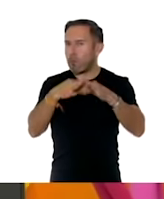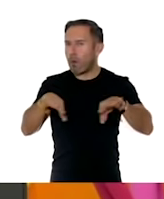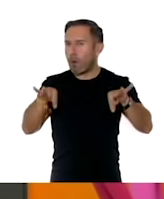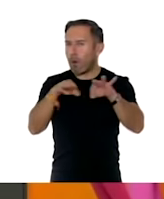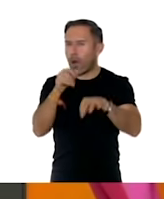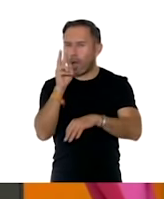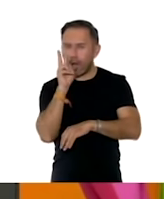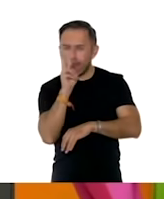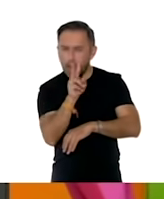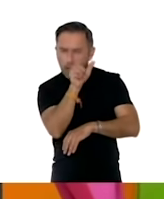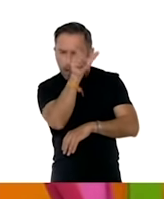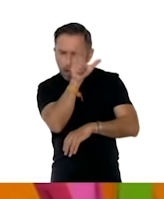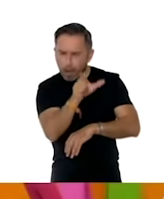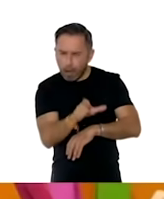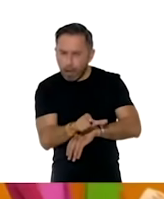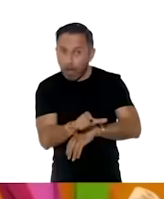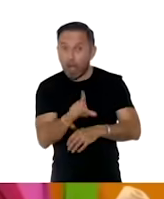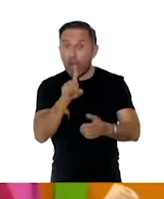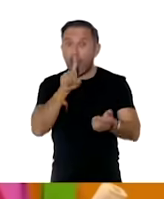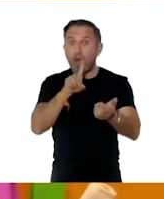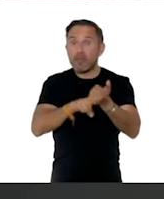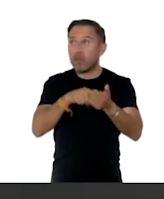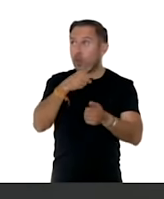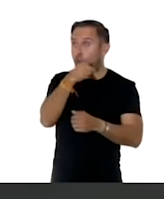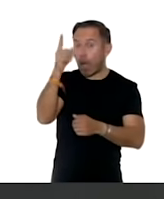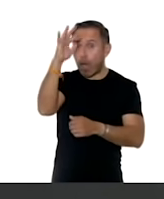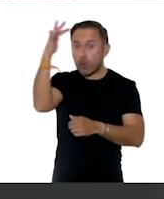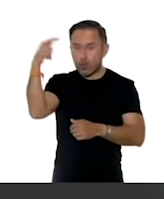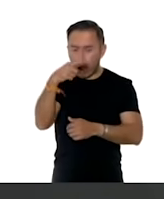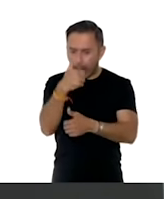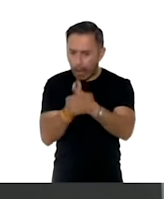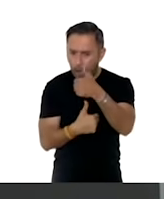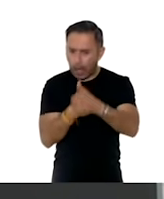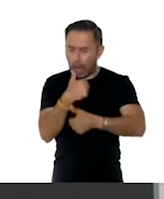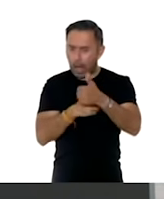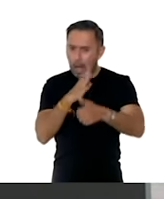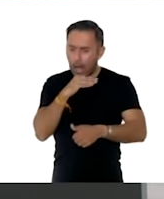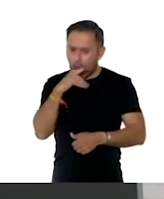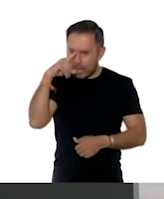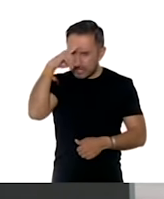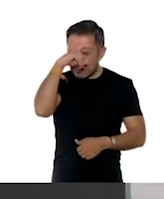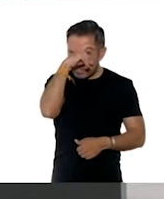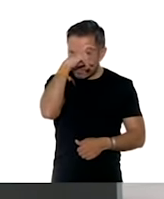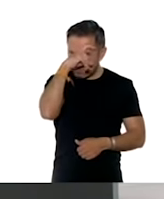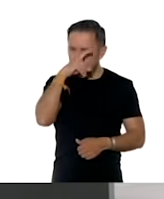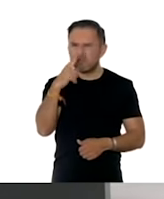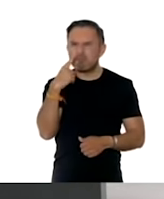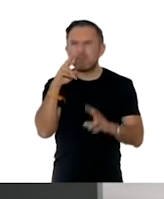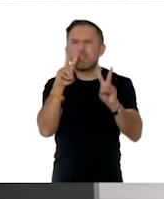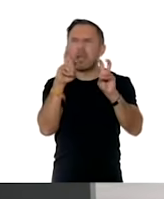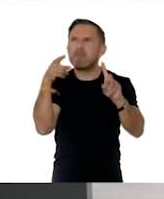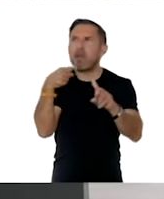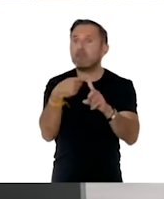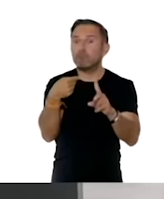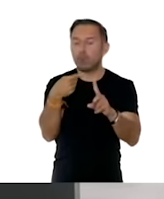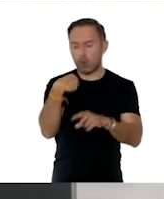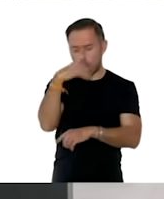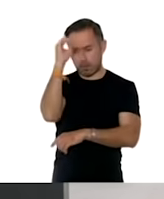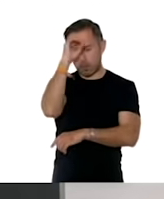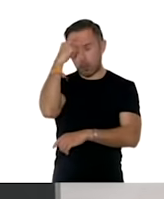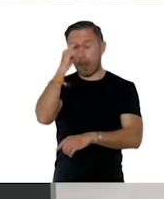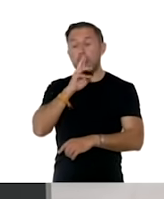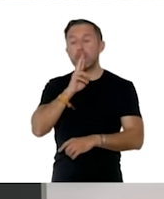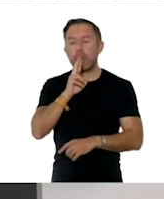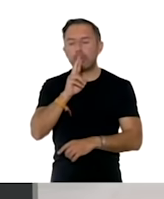lo difícil que es para muchos adultos conseguirlo. Me refiero a cambiar de opinión. Parece fácil, ¿no creen? Cuando